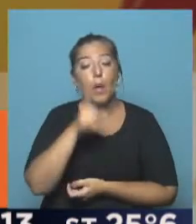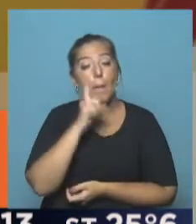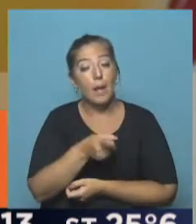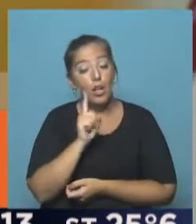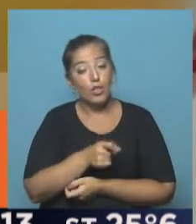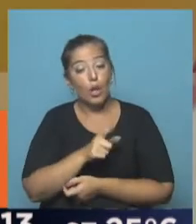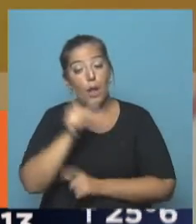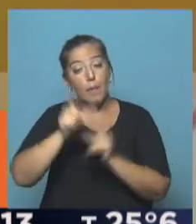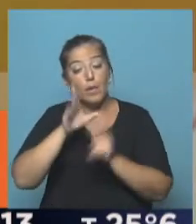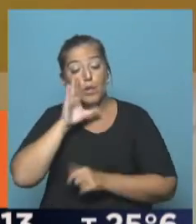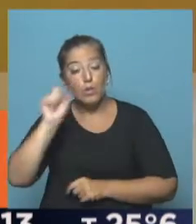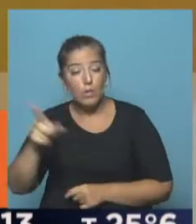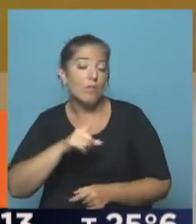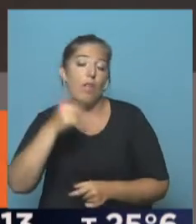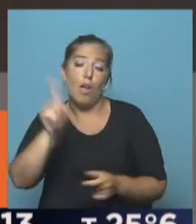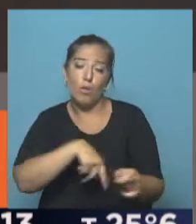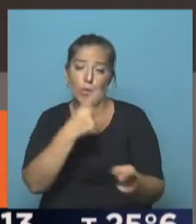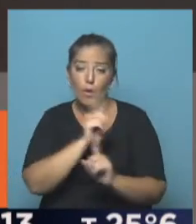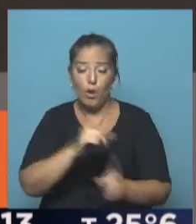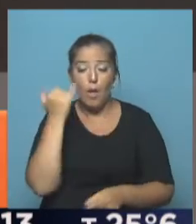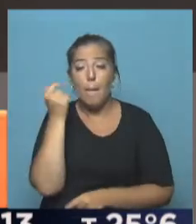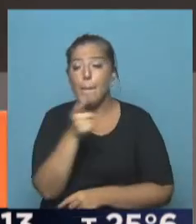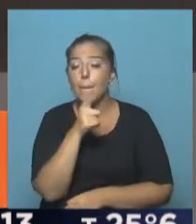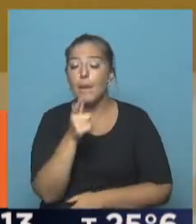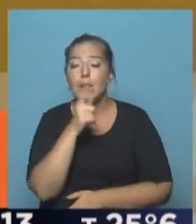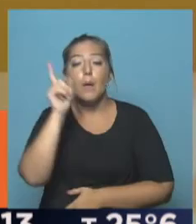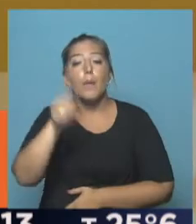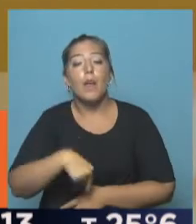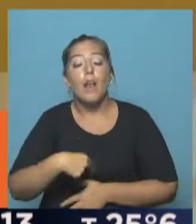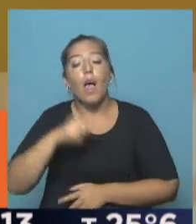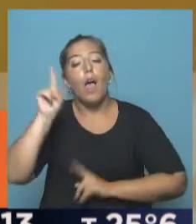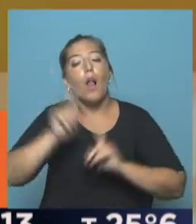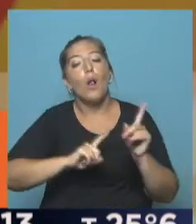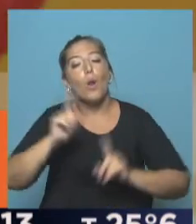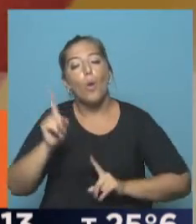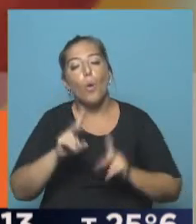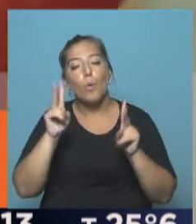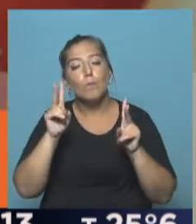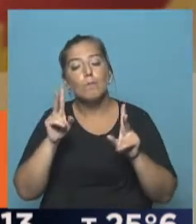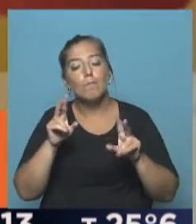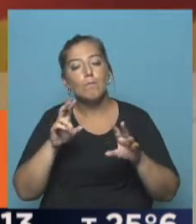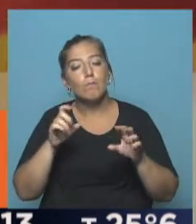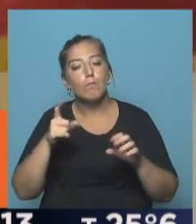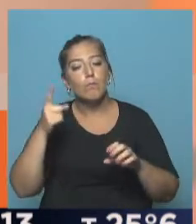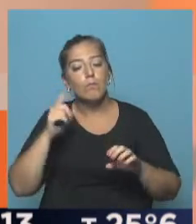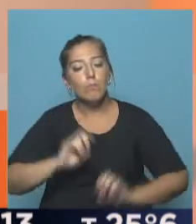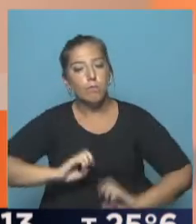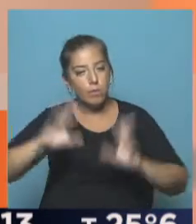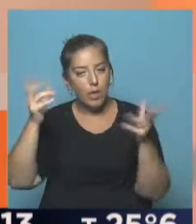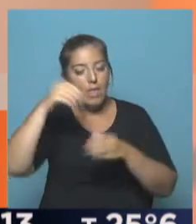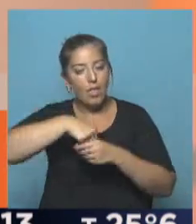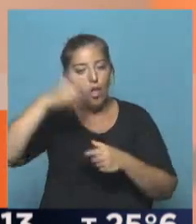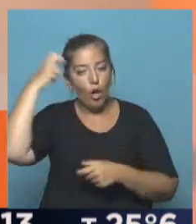los americanos no están acostumbrados y yo creo que va a terminar generando alguna reacción dentro del Congreso